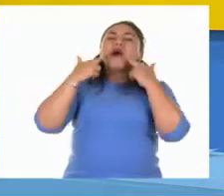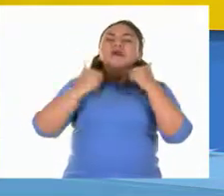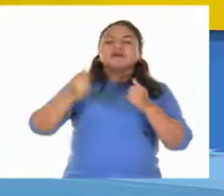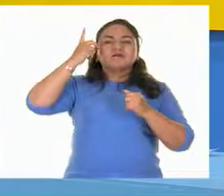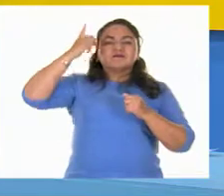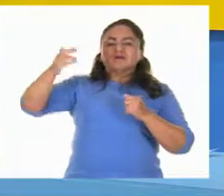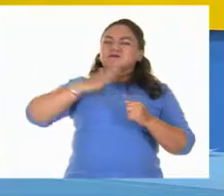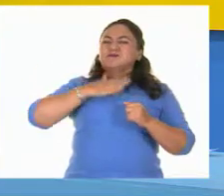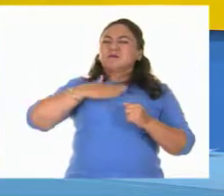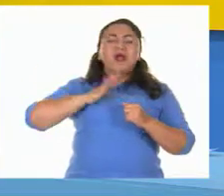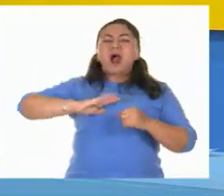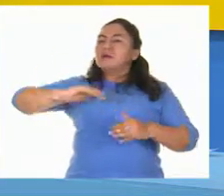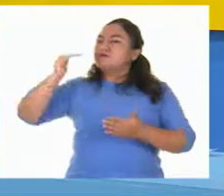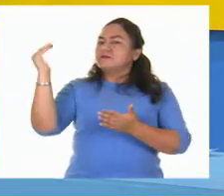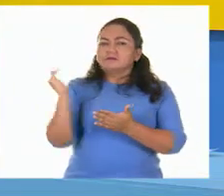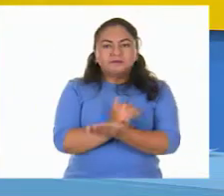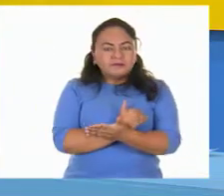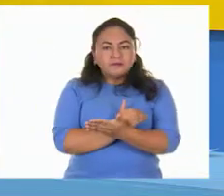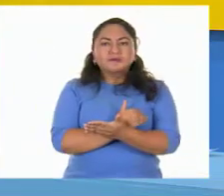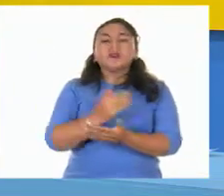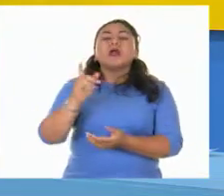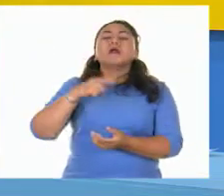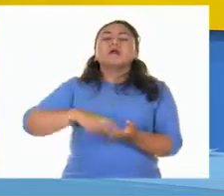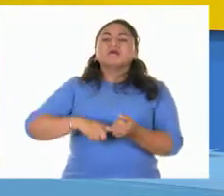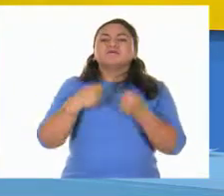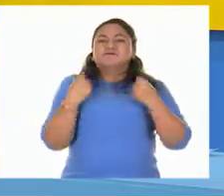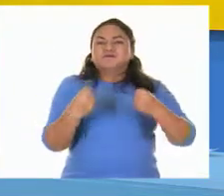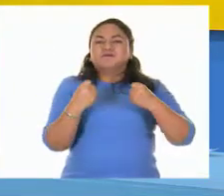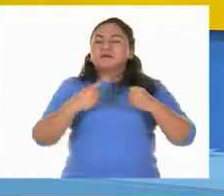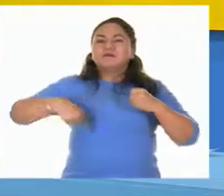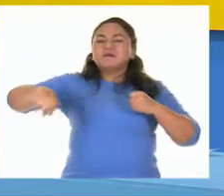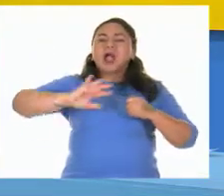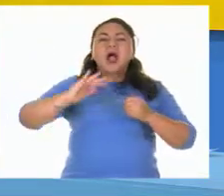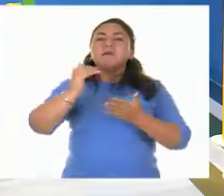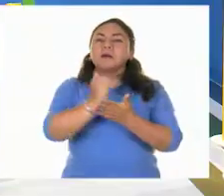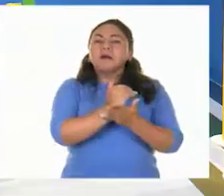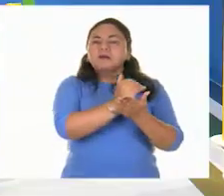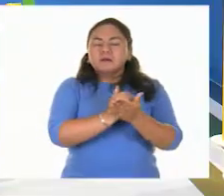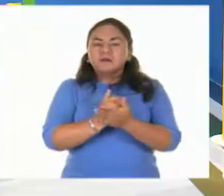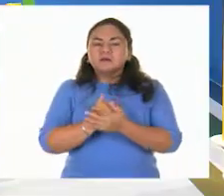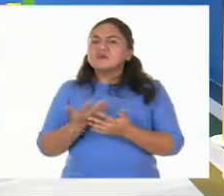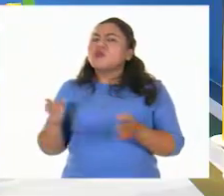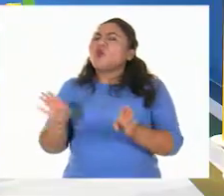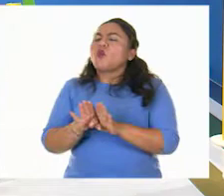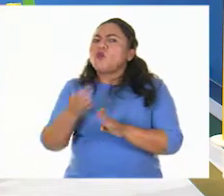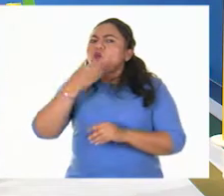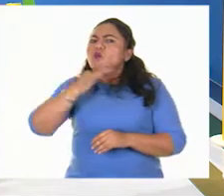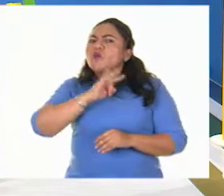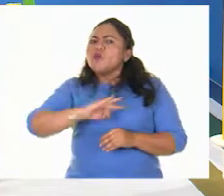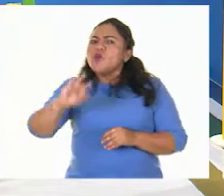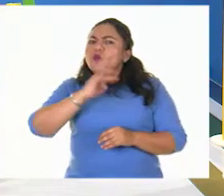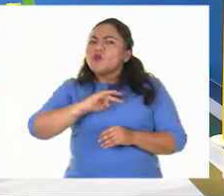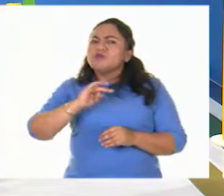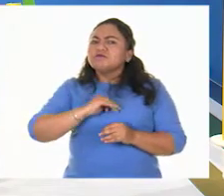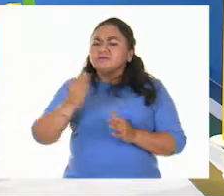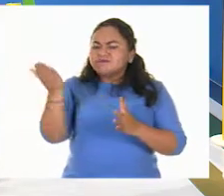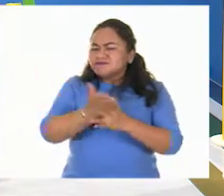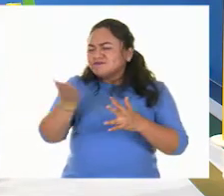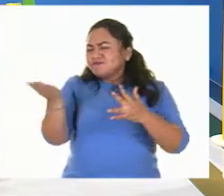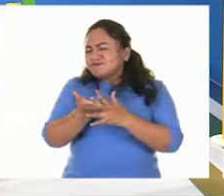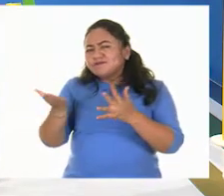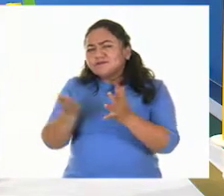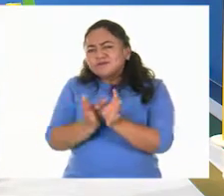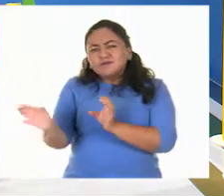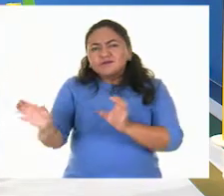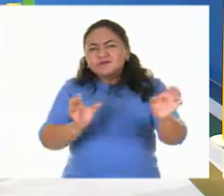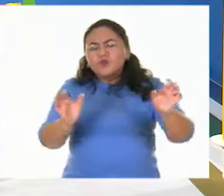se disminuyó el poder político y económico que tenían los terratenientes. ¿Y cómo logró Cárdenas hacer todos esos cambios